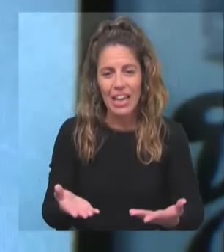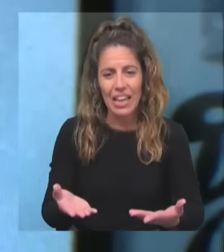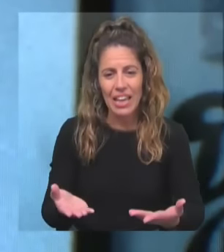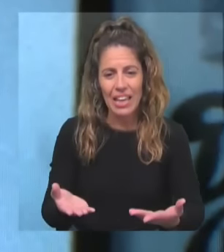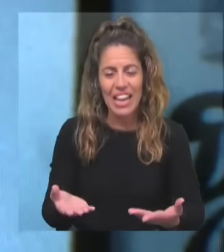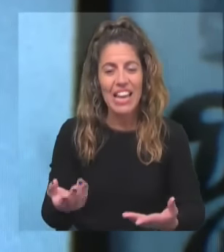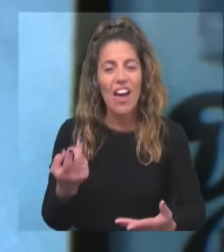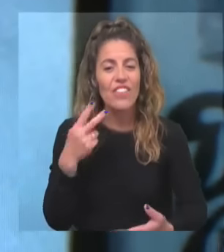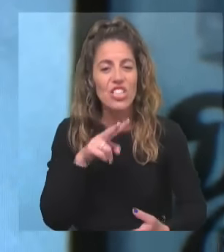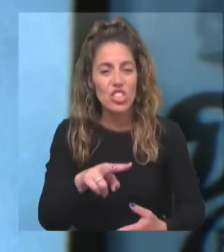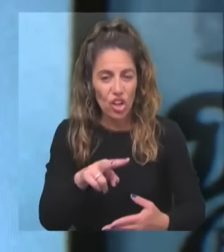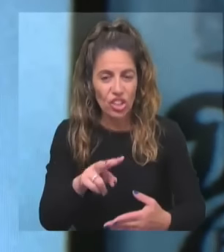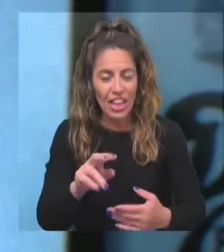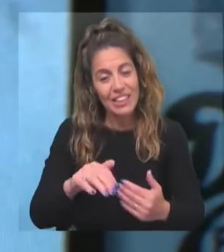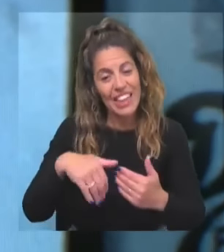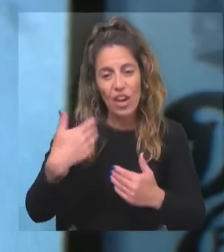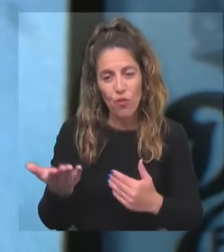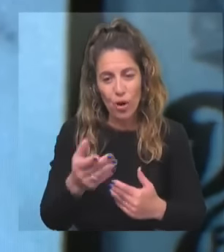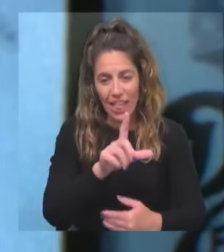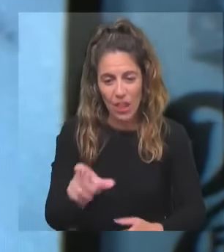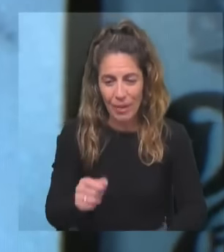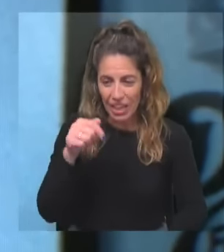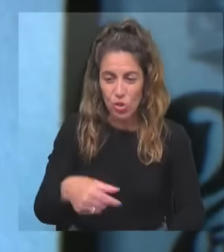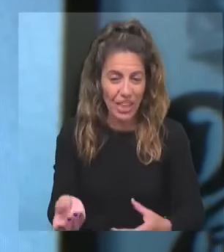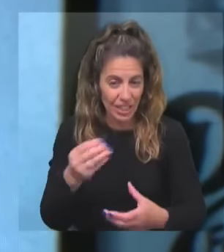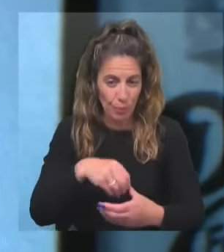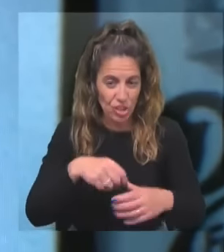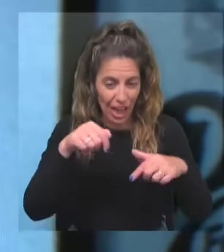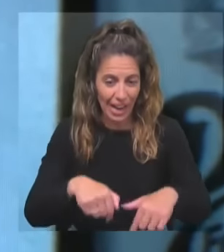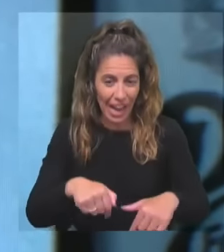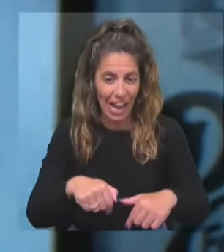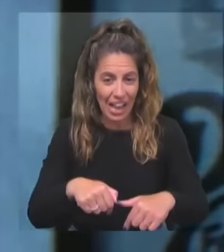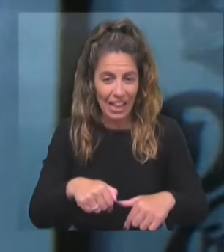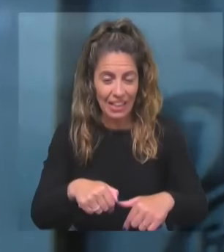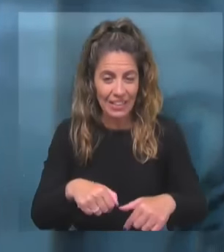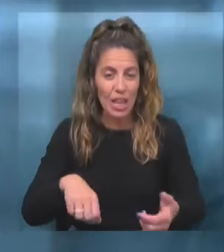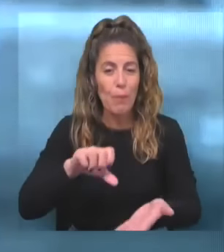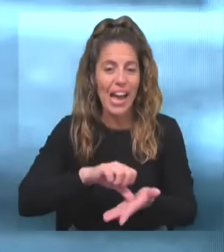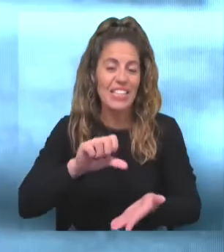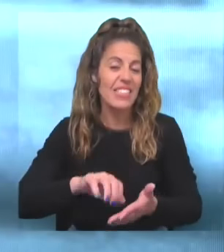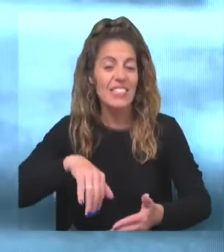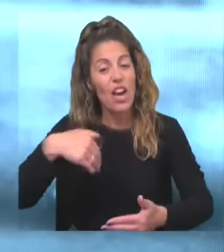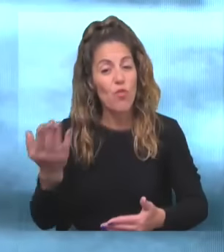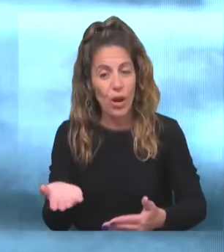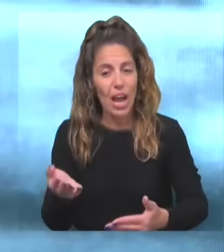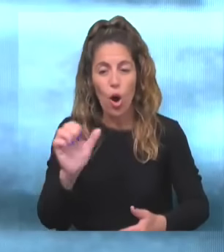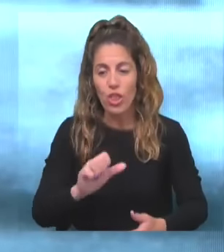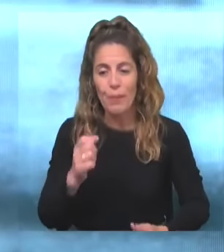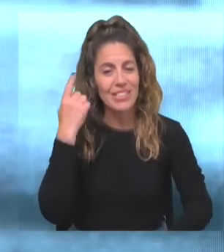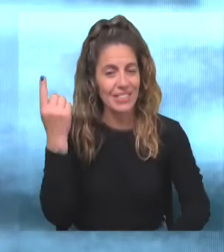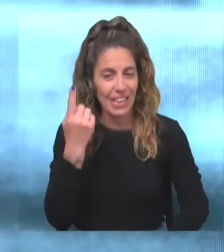desde afuera de la América del Sur, de intereses imperiales o de las grandes multinacionales, y cómo